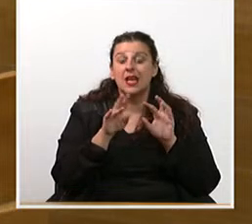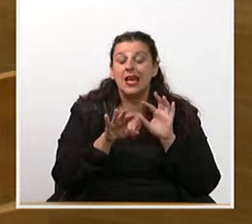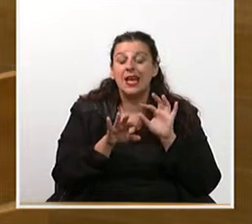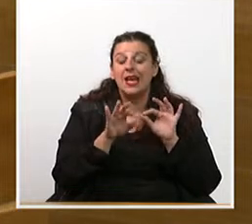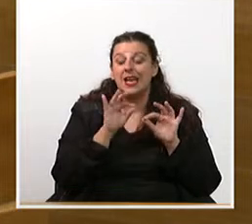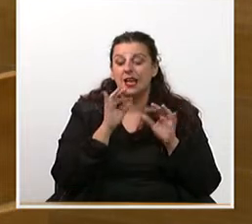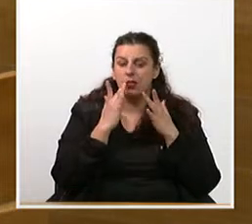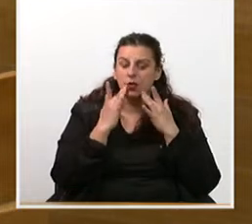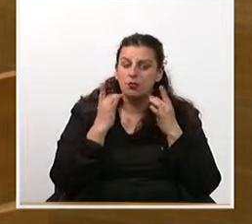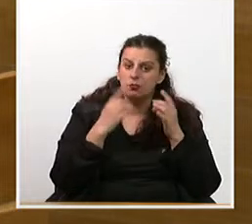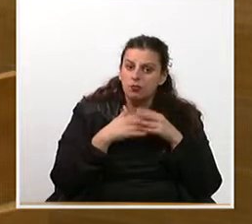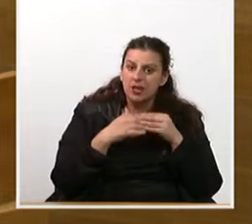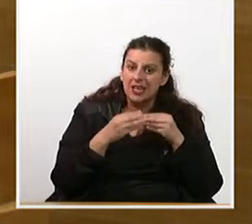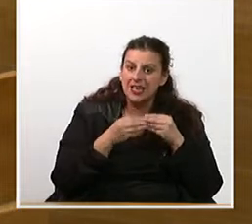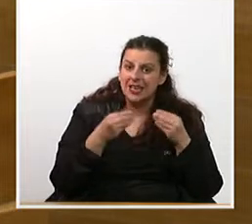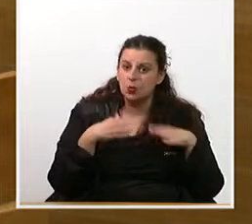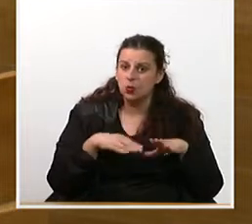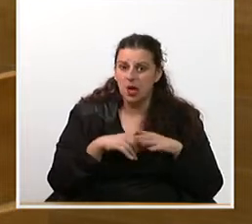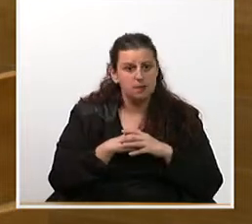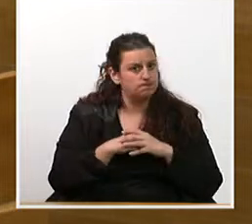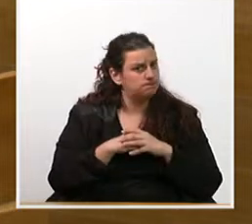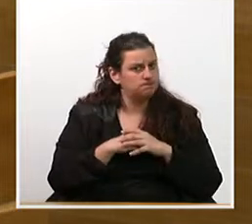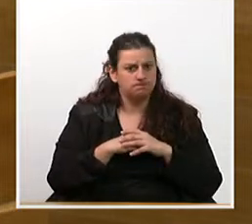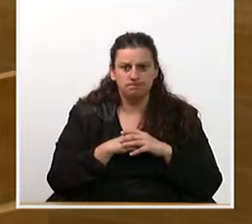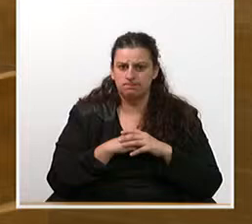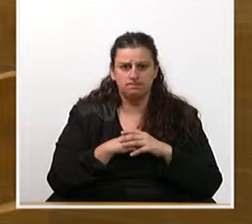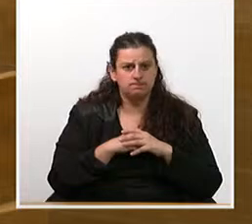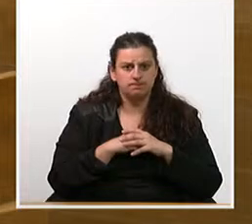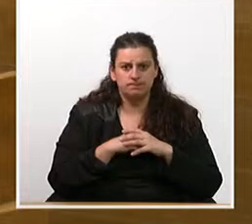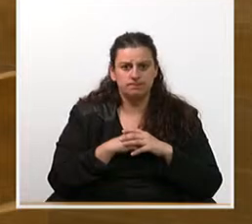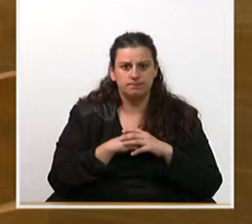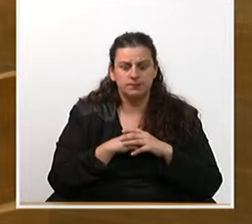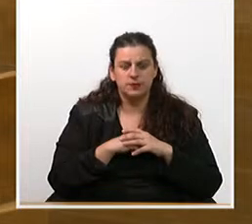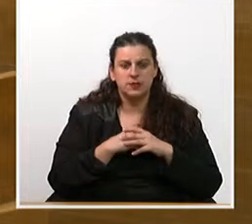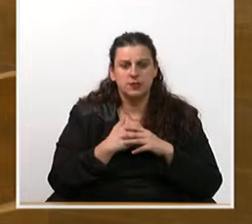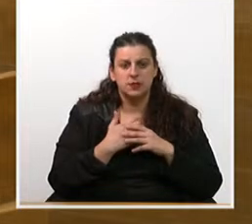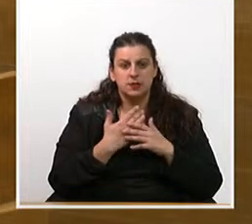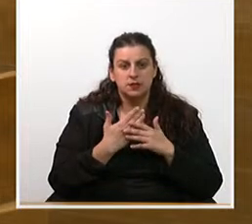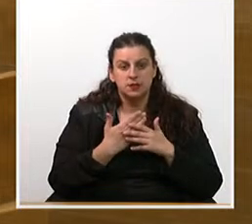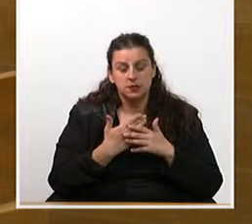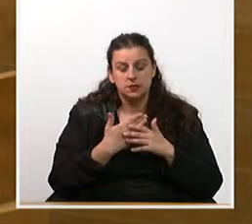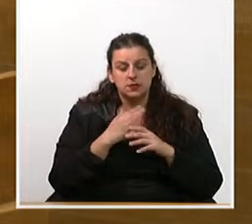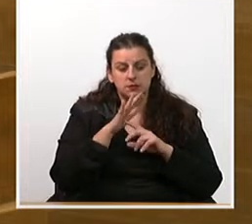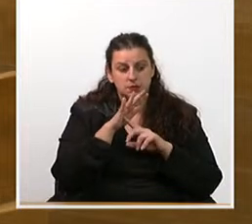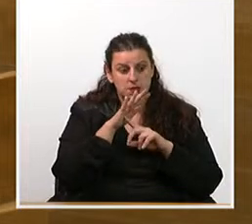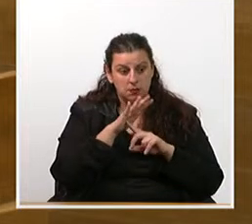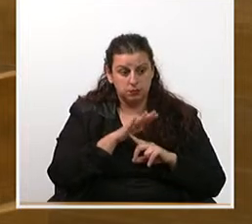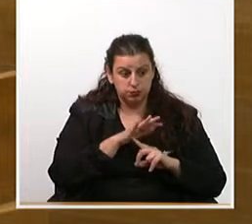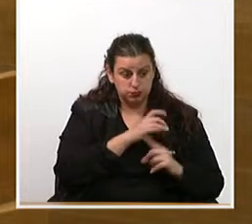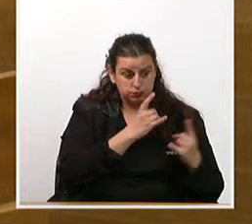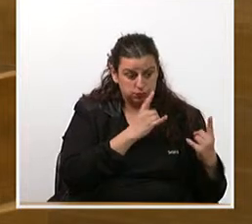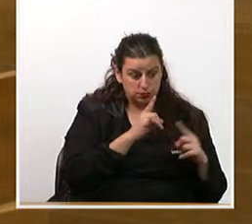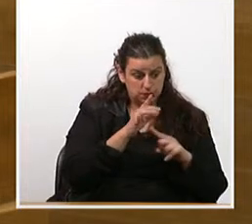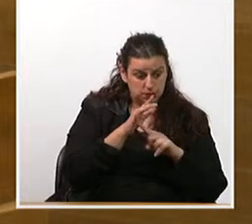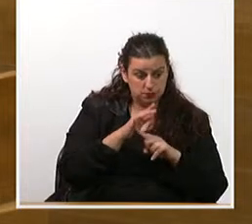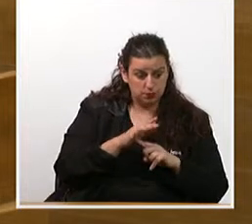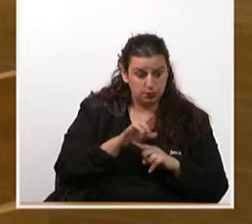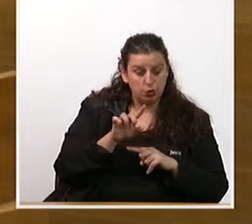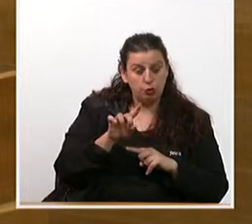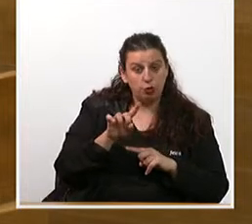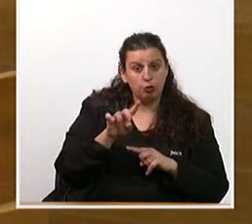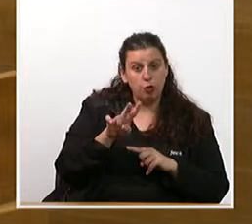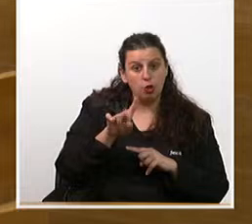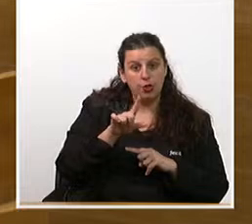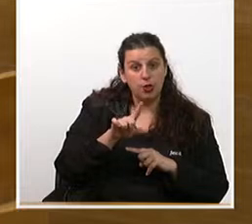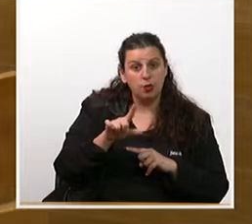objetivos en ningún caso a los que dejaron ustedes fuera ese 12 de julio sabe